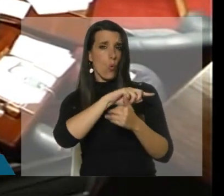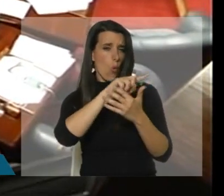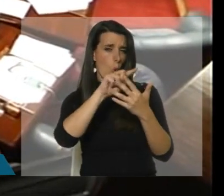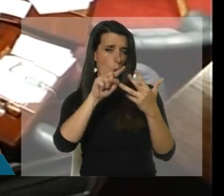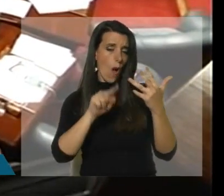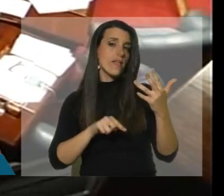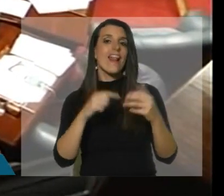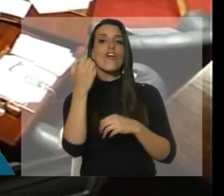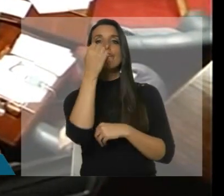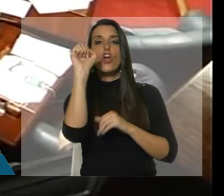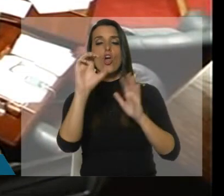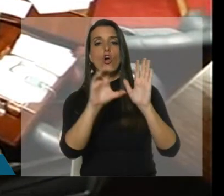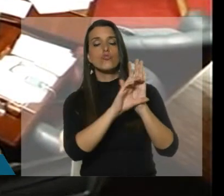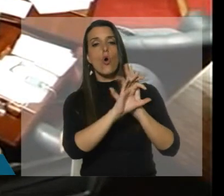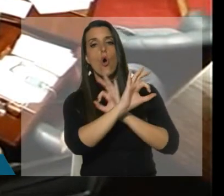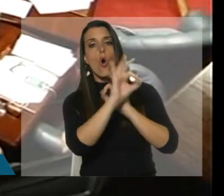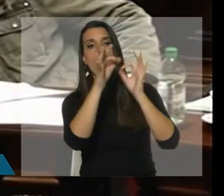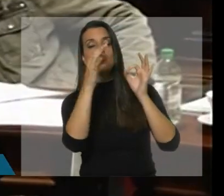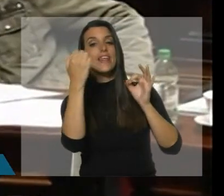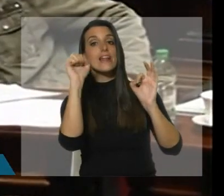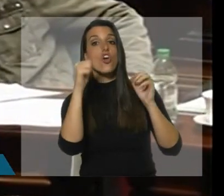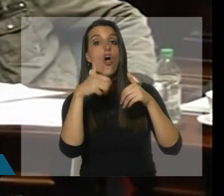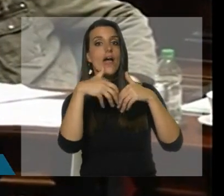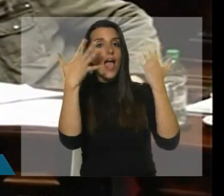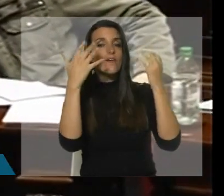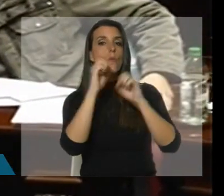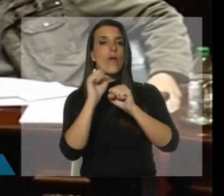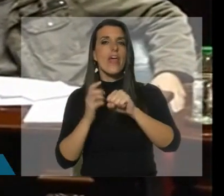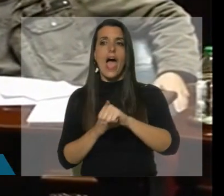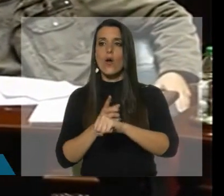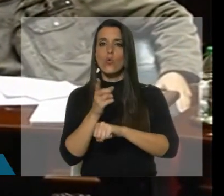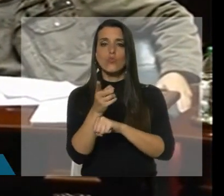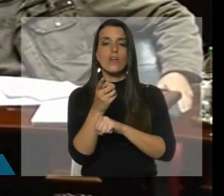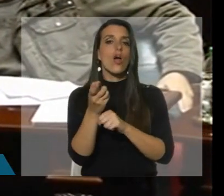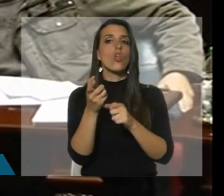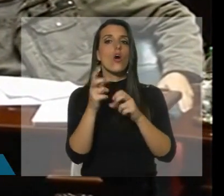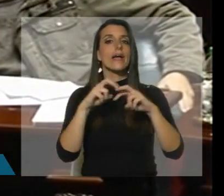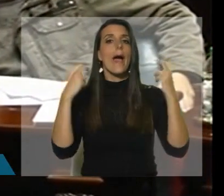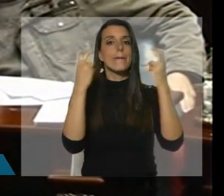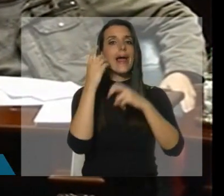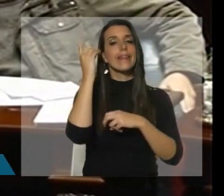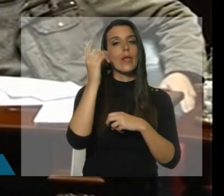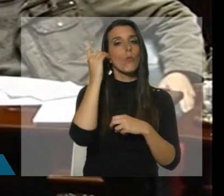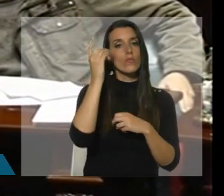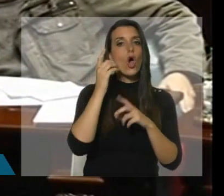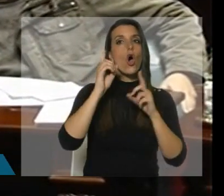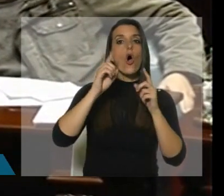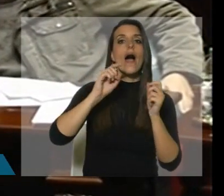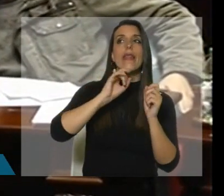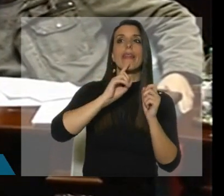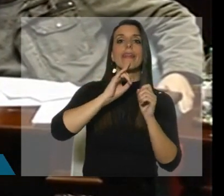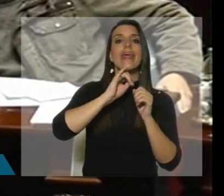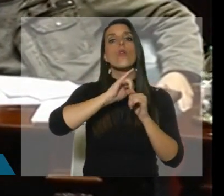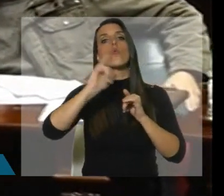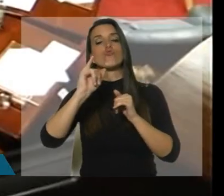Viole la Constitución o Cometa un delito grave podrá ser acusado por la cámara de diputados ante la de senadores Lo